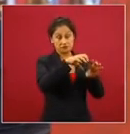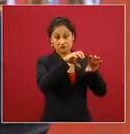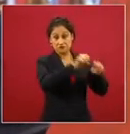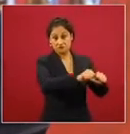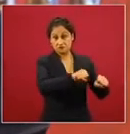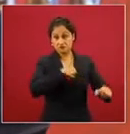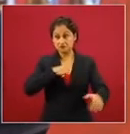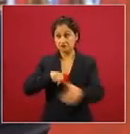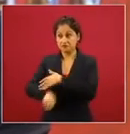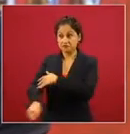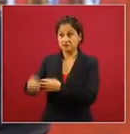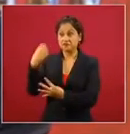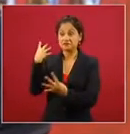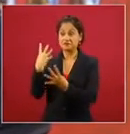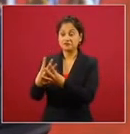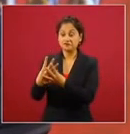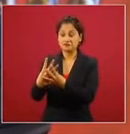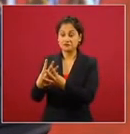seguía lo mismo,